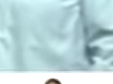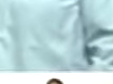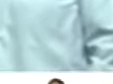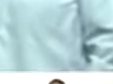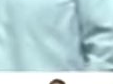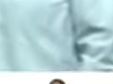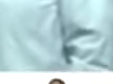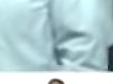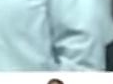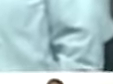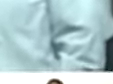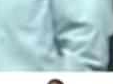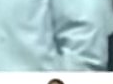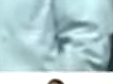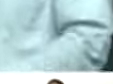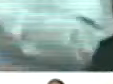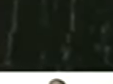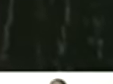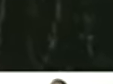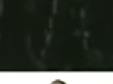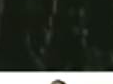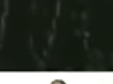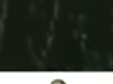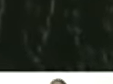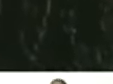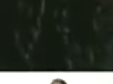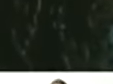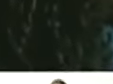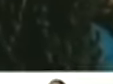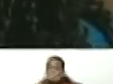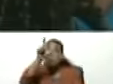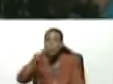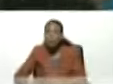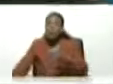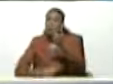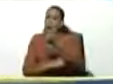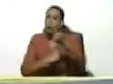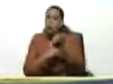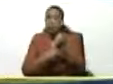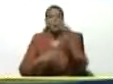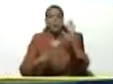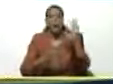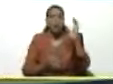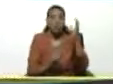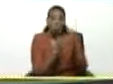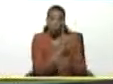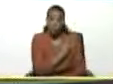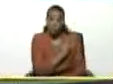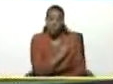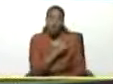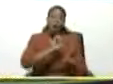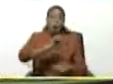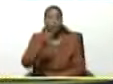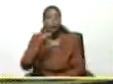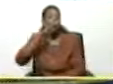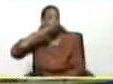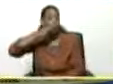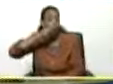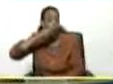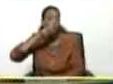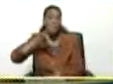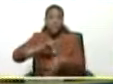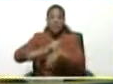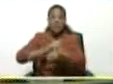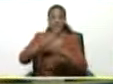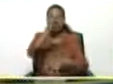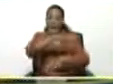petición del gobernador que ha sido una incondicional a nuestro desarrollo vamos a abrir odontología medicina